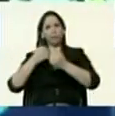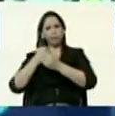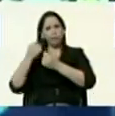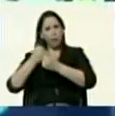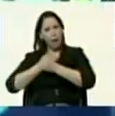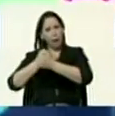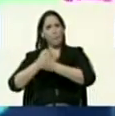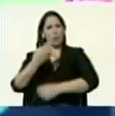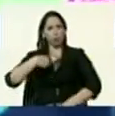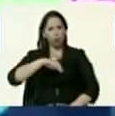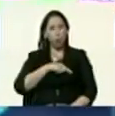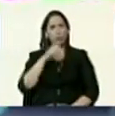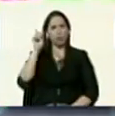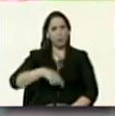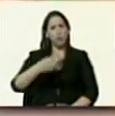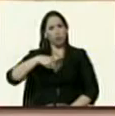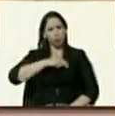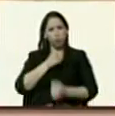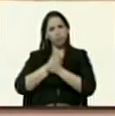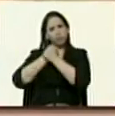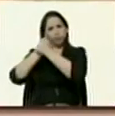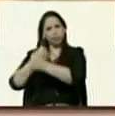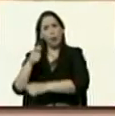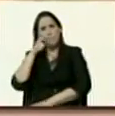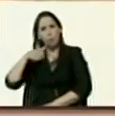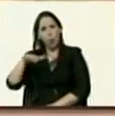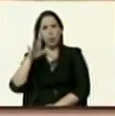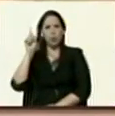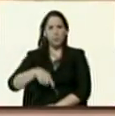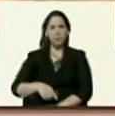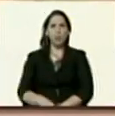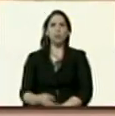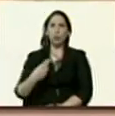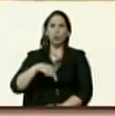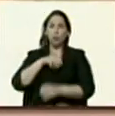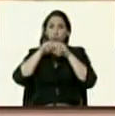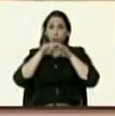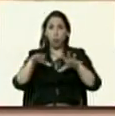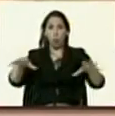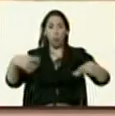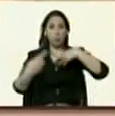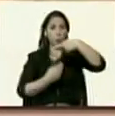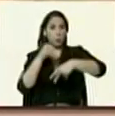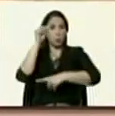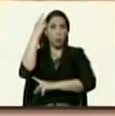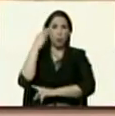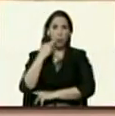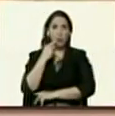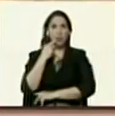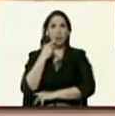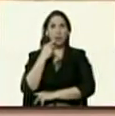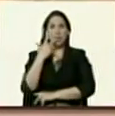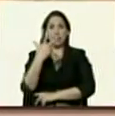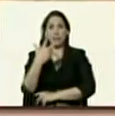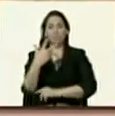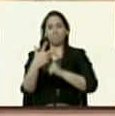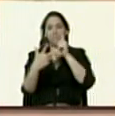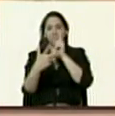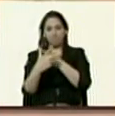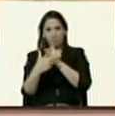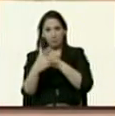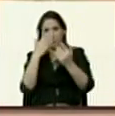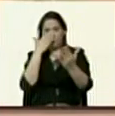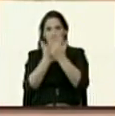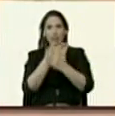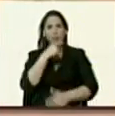al Vietnam profundo. Así que estábamos desplegados, la revolución bolivariana, en 3 frentes: el frente